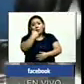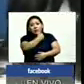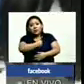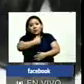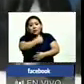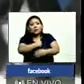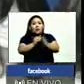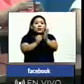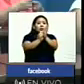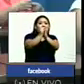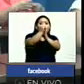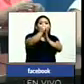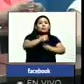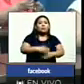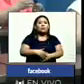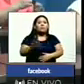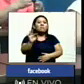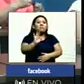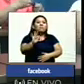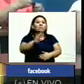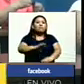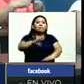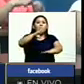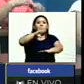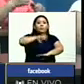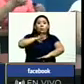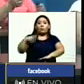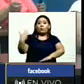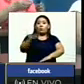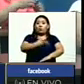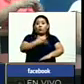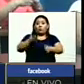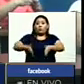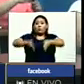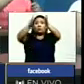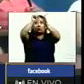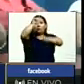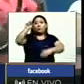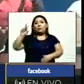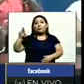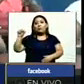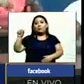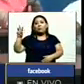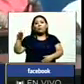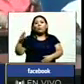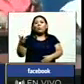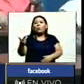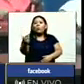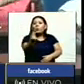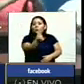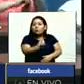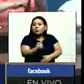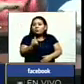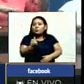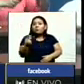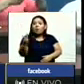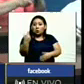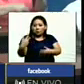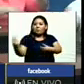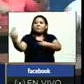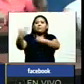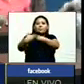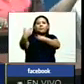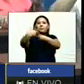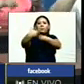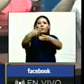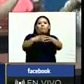sufren esta enfermedad. La mejor satisfacción que tenemos nosotros como Red Salvadoreña de Medios la cantidad de personas que se han